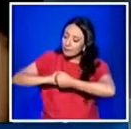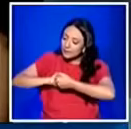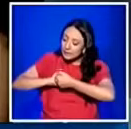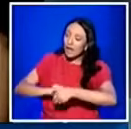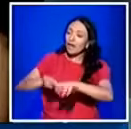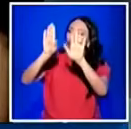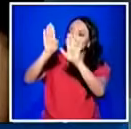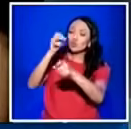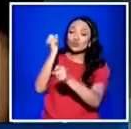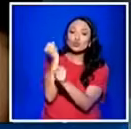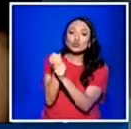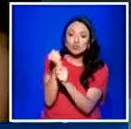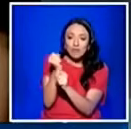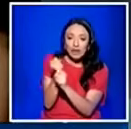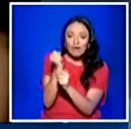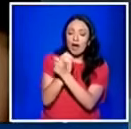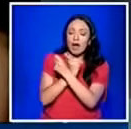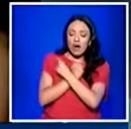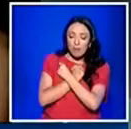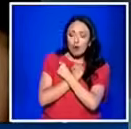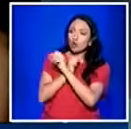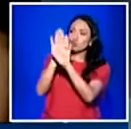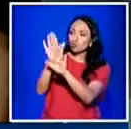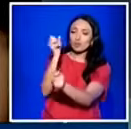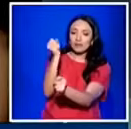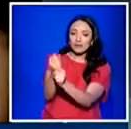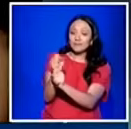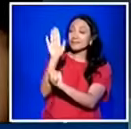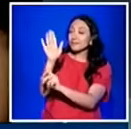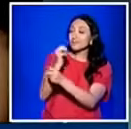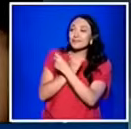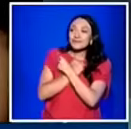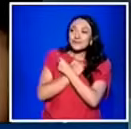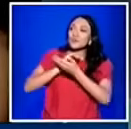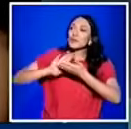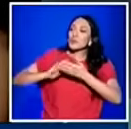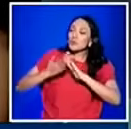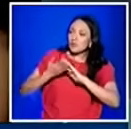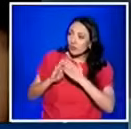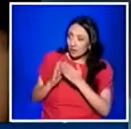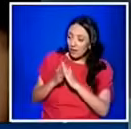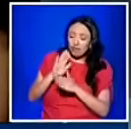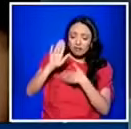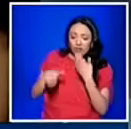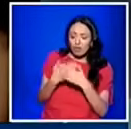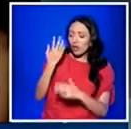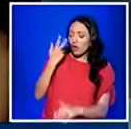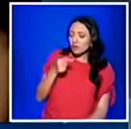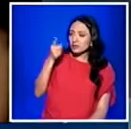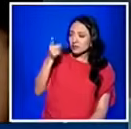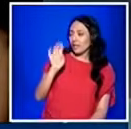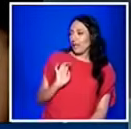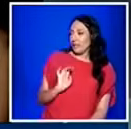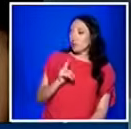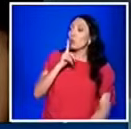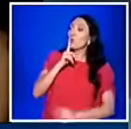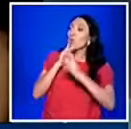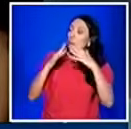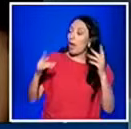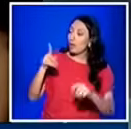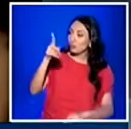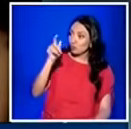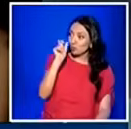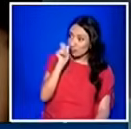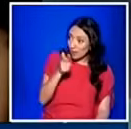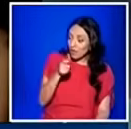todo, gracias por ese amor a tu trabajo, a esa entrega que realizas a diario con nuestra comunidad. Siempre